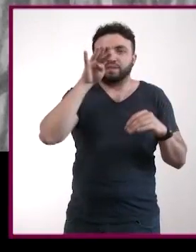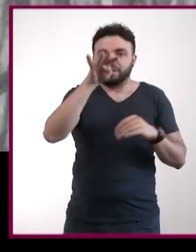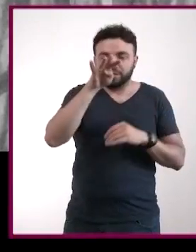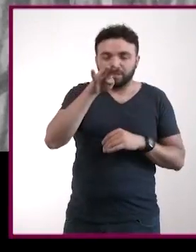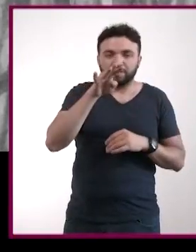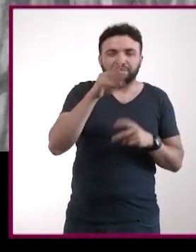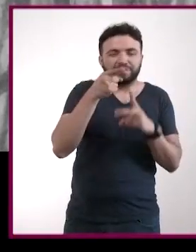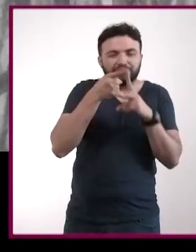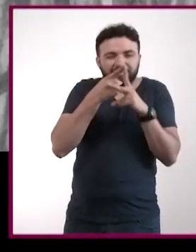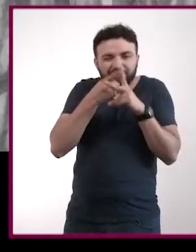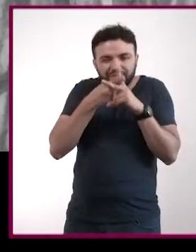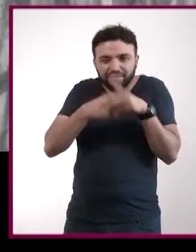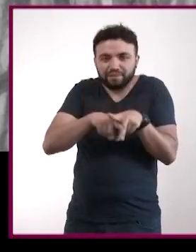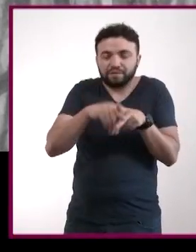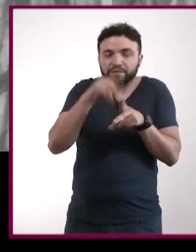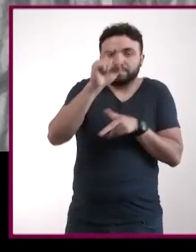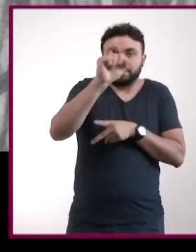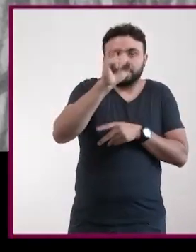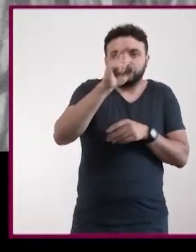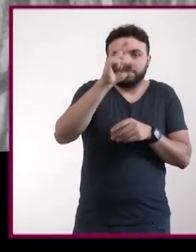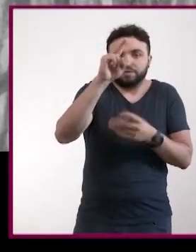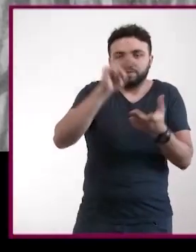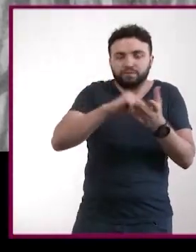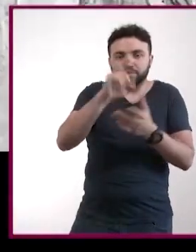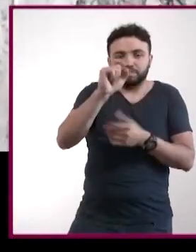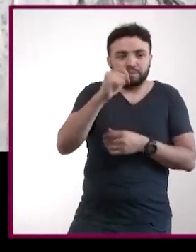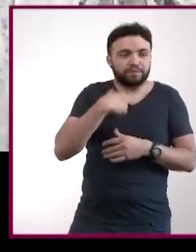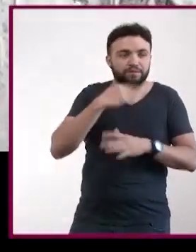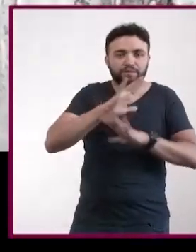20. Fue que lo terminé